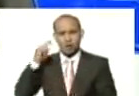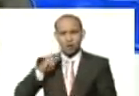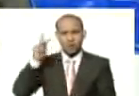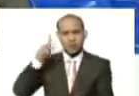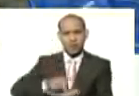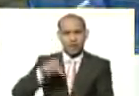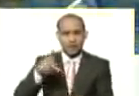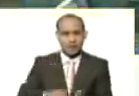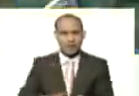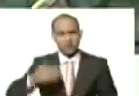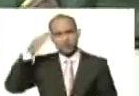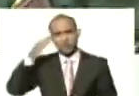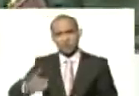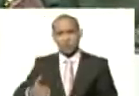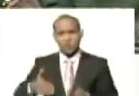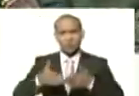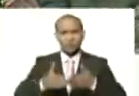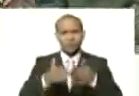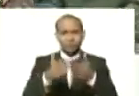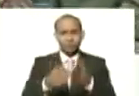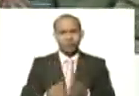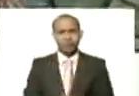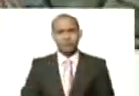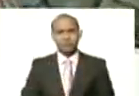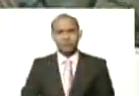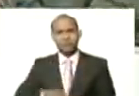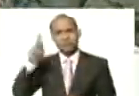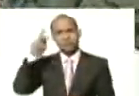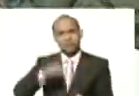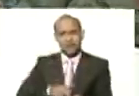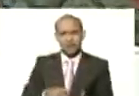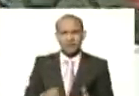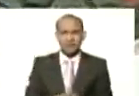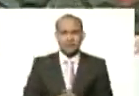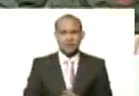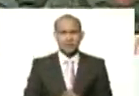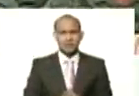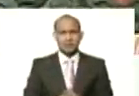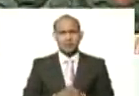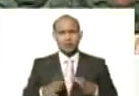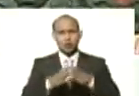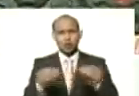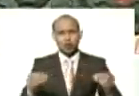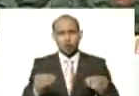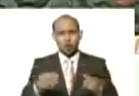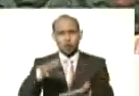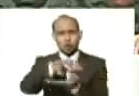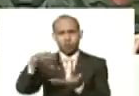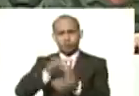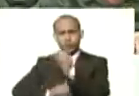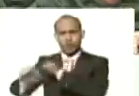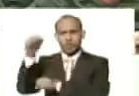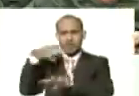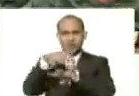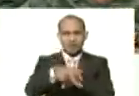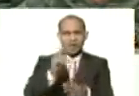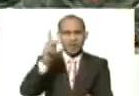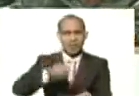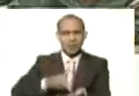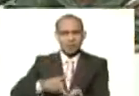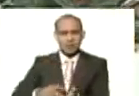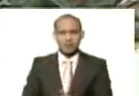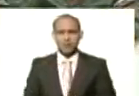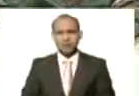presente, comandante Milicia Nacional Bolivariana presente, comandantes de las regiones de defensa integral